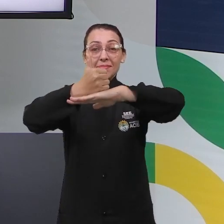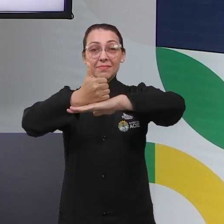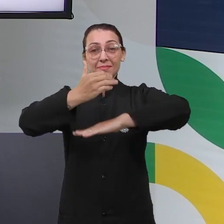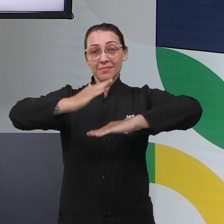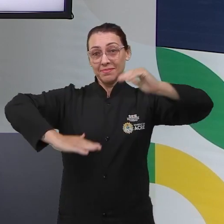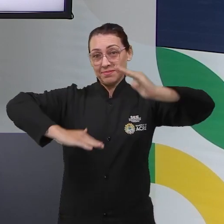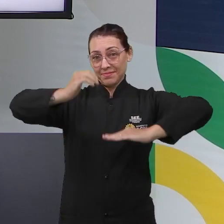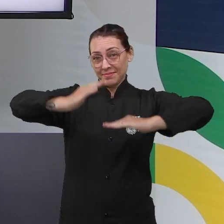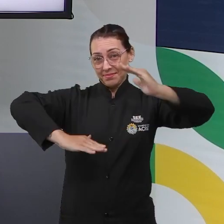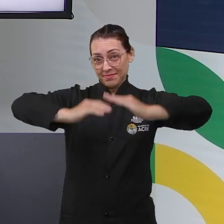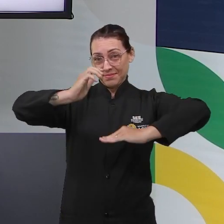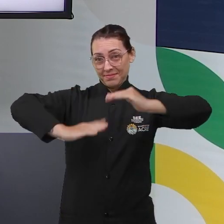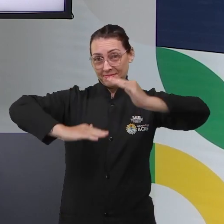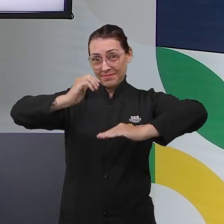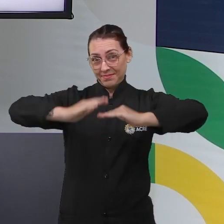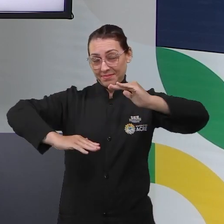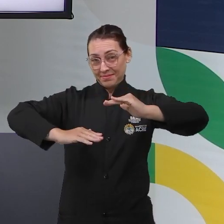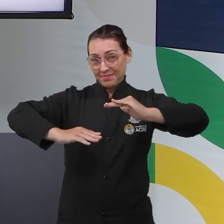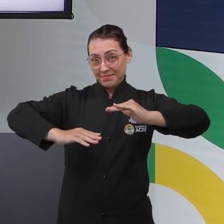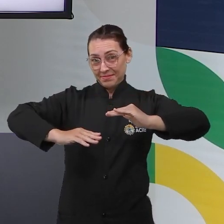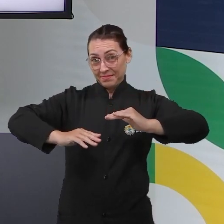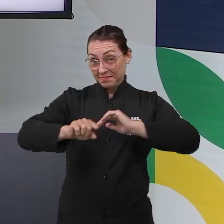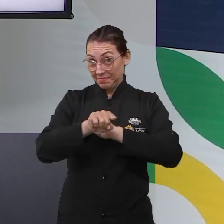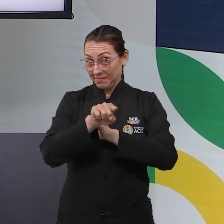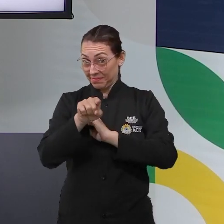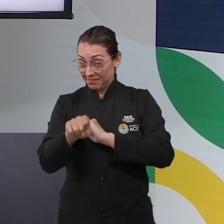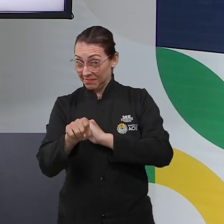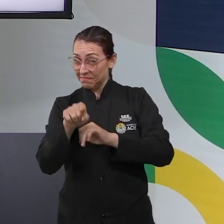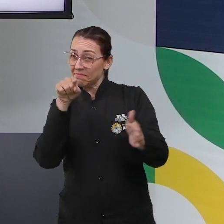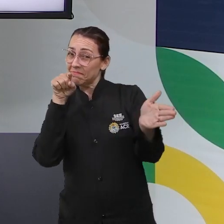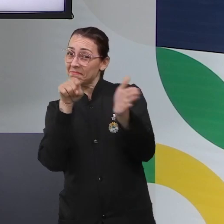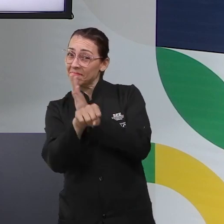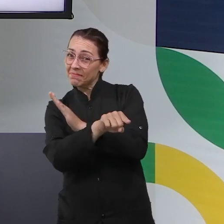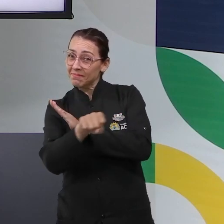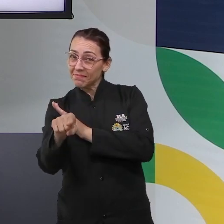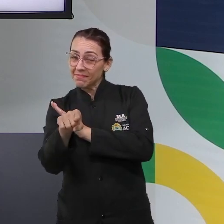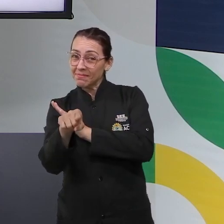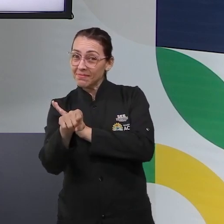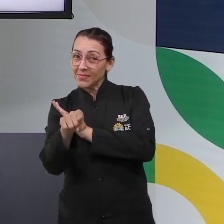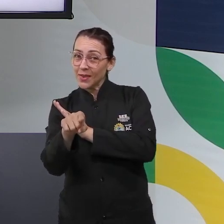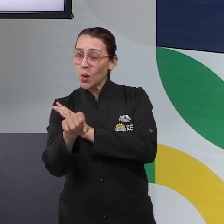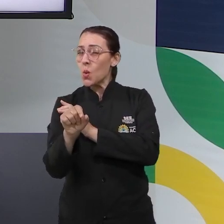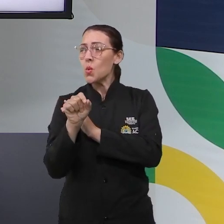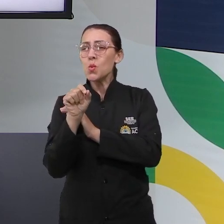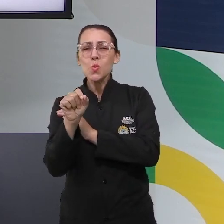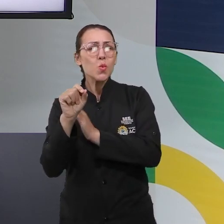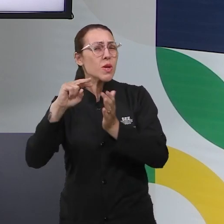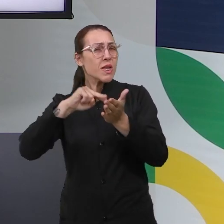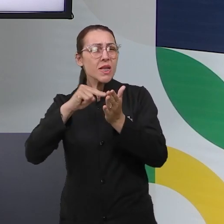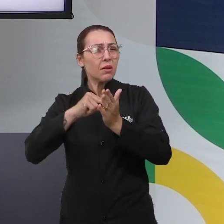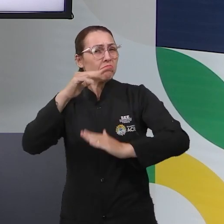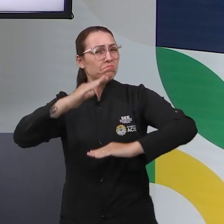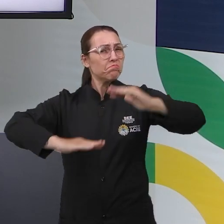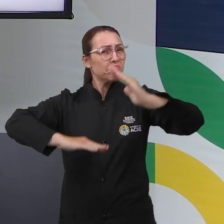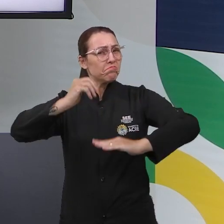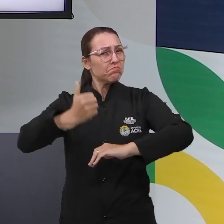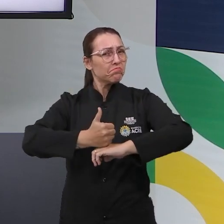carreras profesionales. Entonces, yo pregunto a ustedes, ¿lo que es una carrera